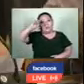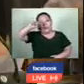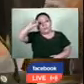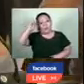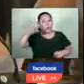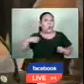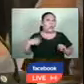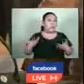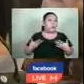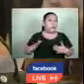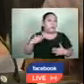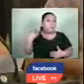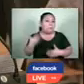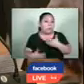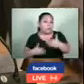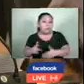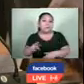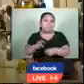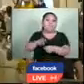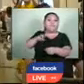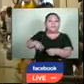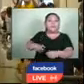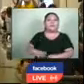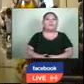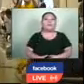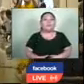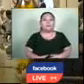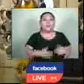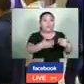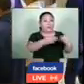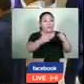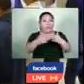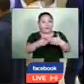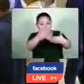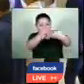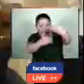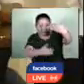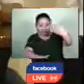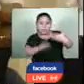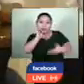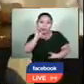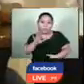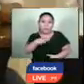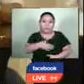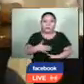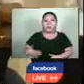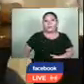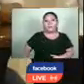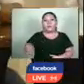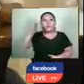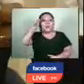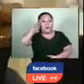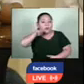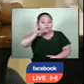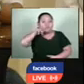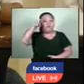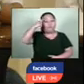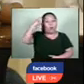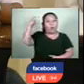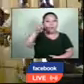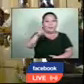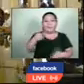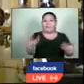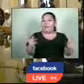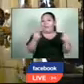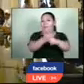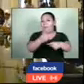a los que ya estamos en un proceso también de retiro. Ante las diferentes peticiones, el presidente de la República, Nayib Bukele, recordó que el escenario político ha